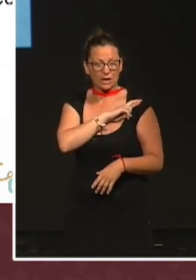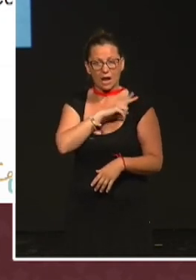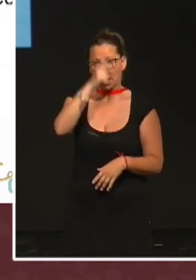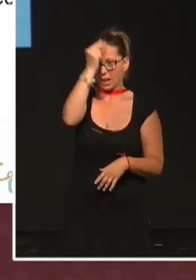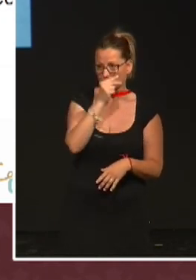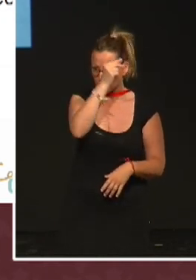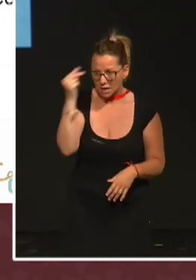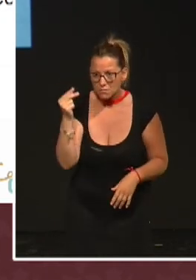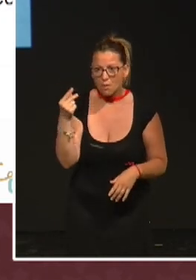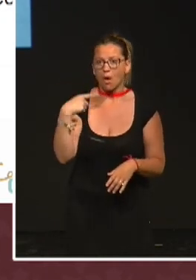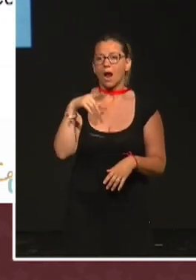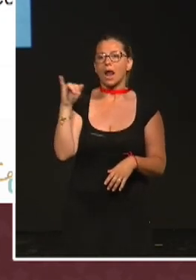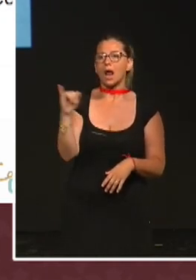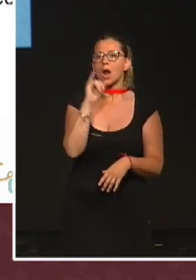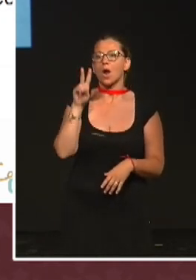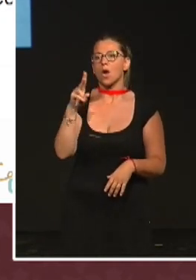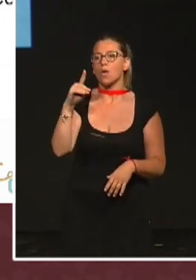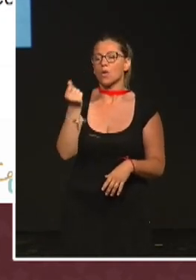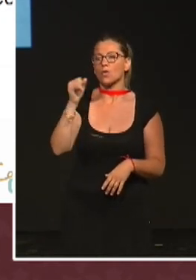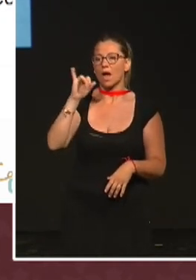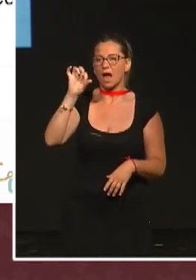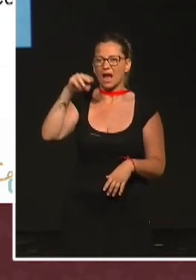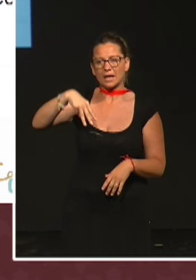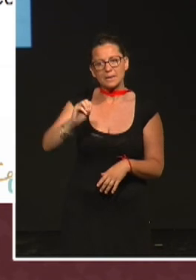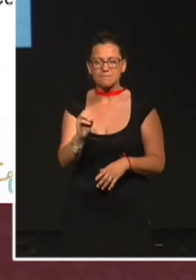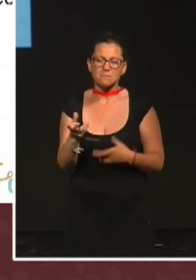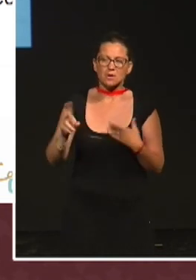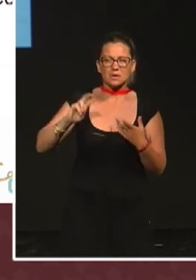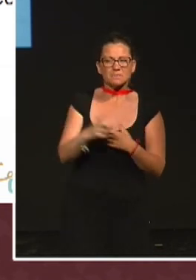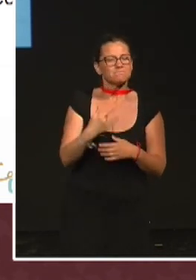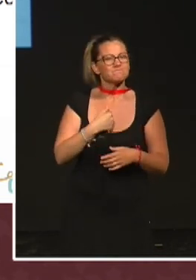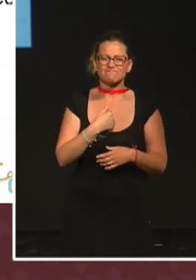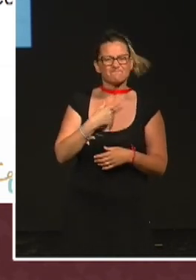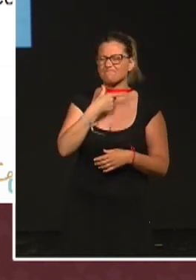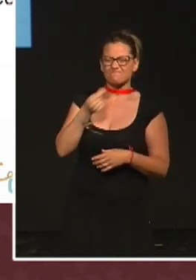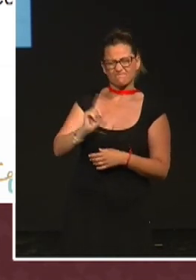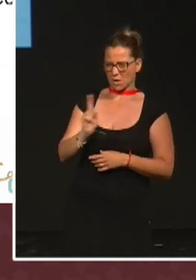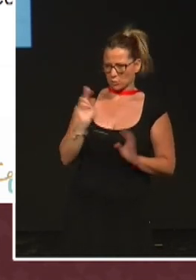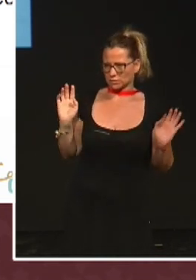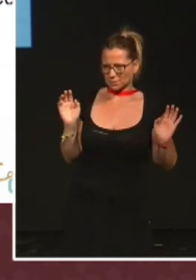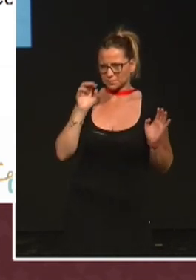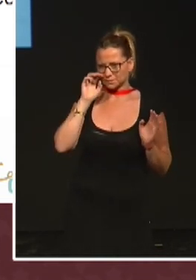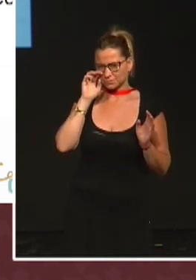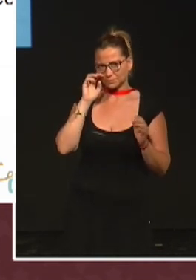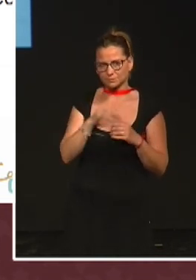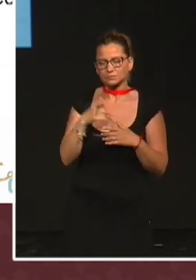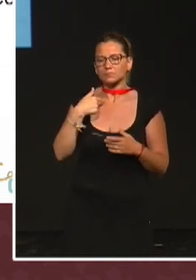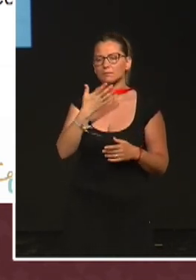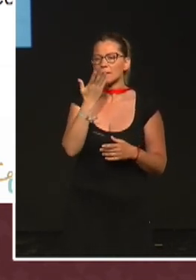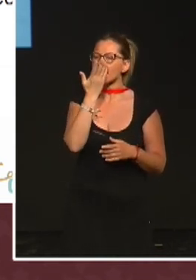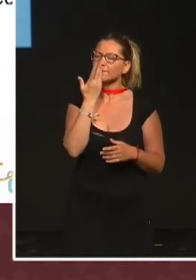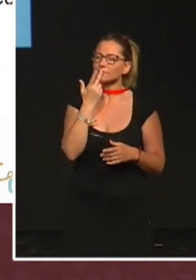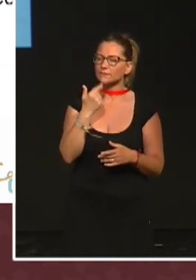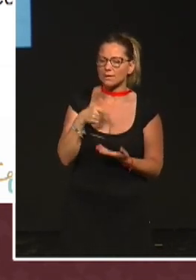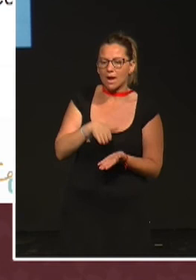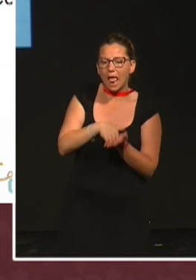el judaísmo, el islamismo, son un poco reticentes, porque ellos prefieren la inhumación, es decir, el entierro.